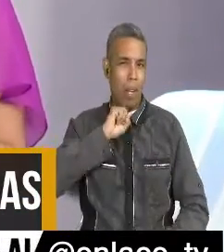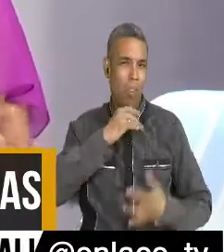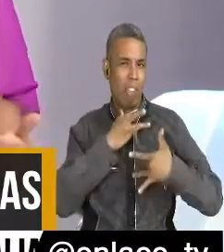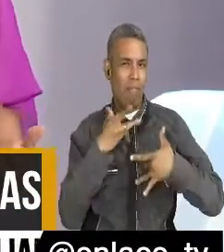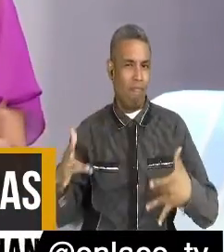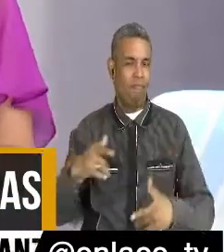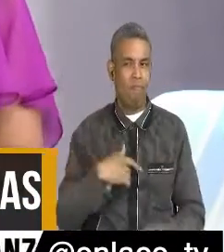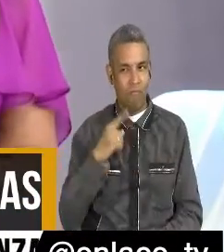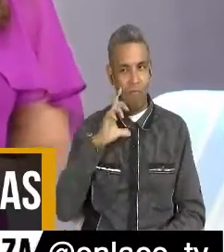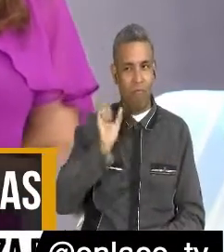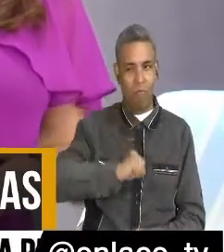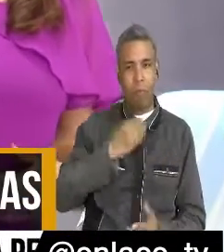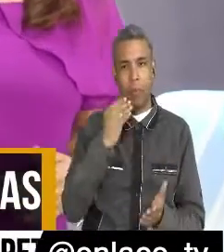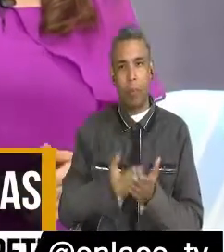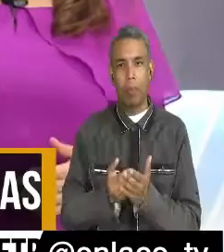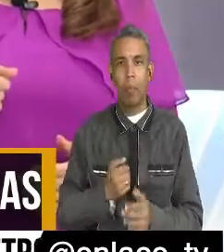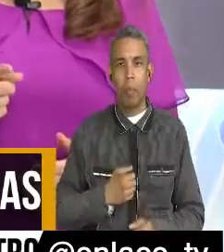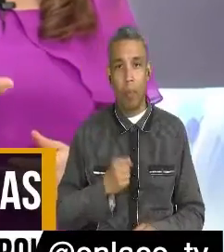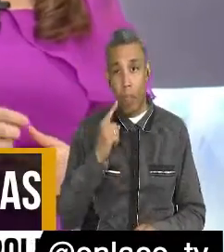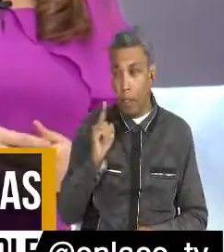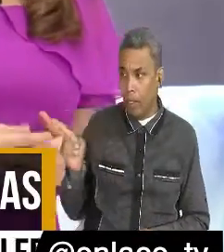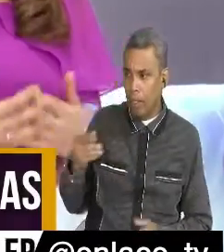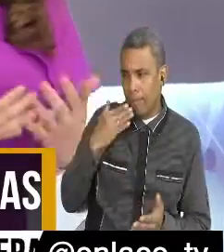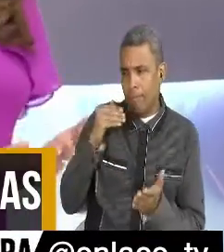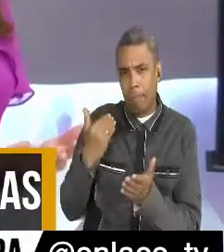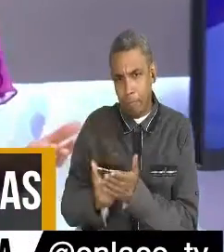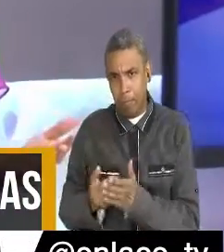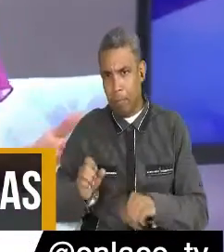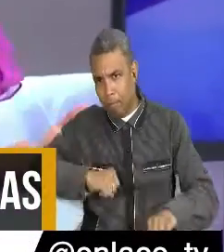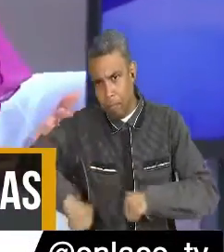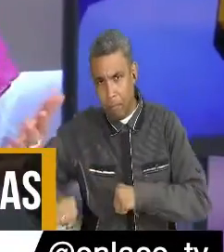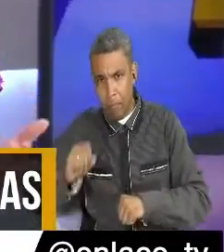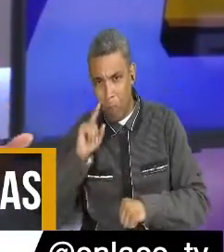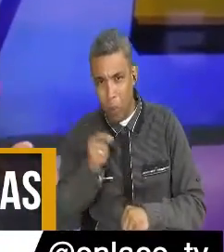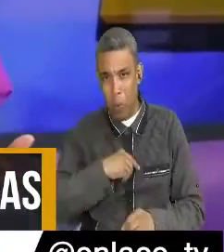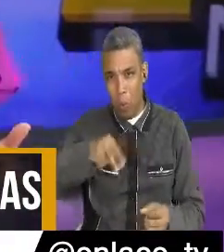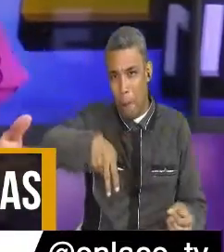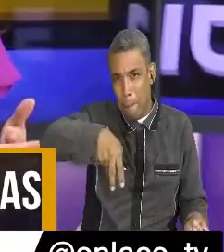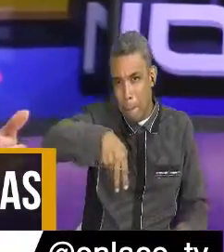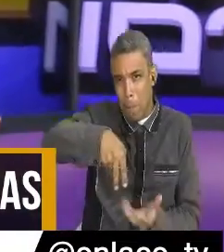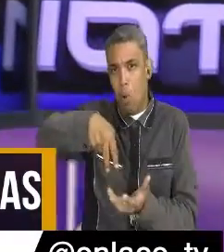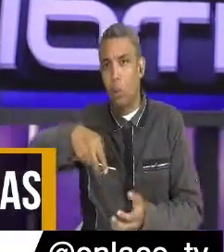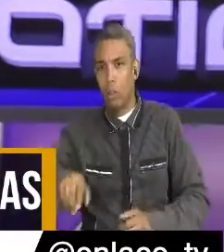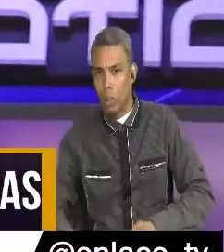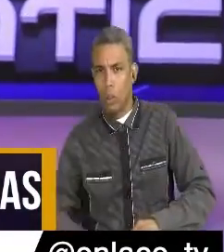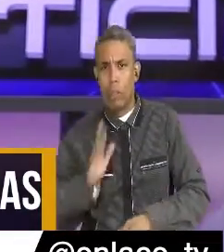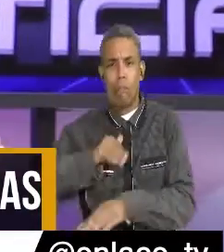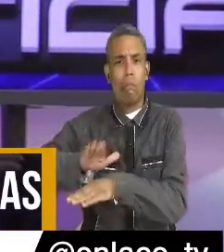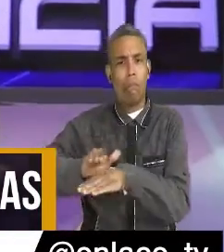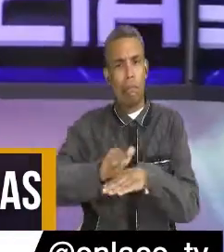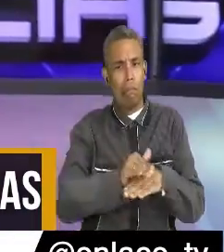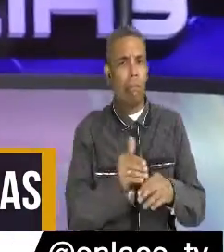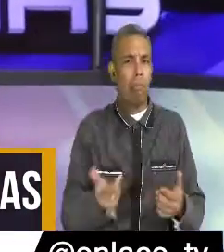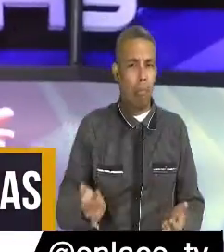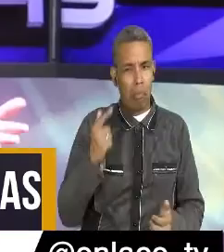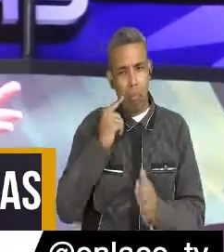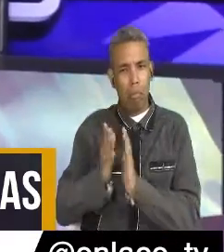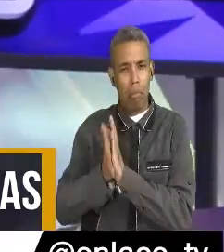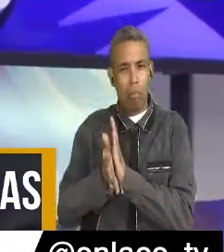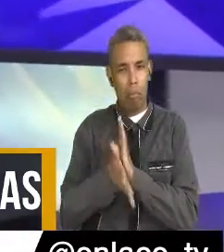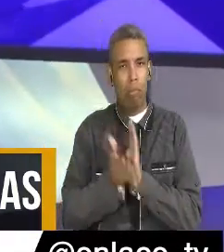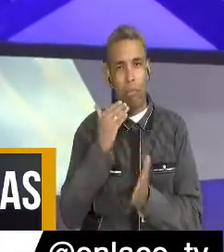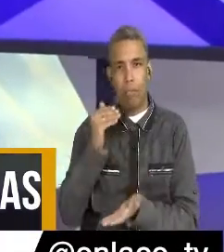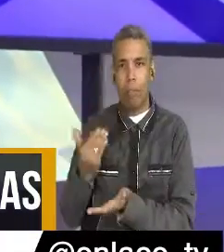la recolección que realiza no solamente el Ejército Nacional, sino otras instituciones en Barranca Bermeja. Estamos hablando de la Armada Nacional, que también se une a